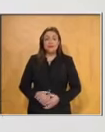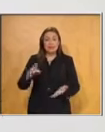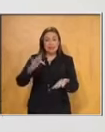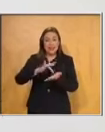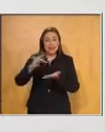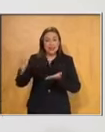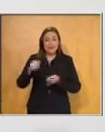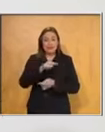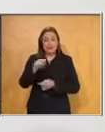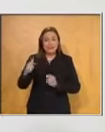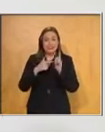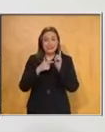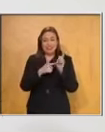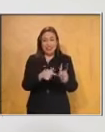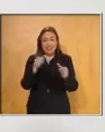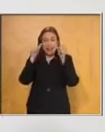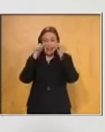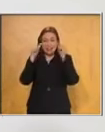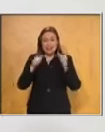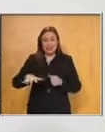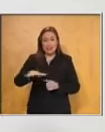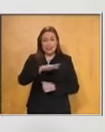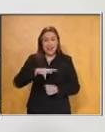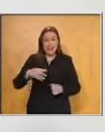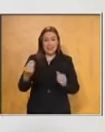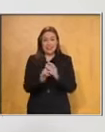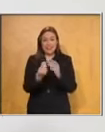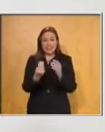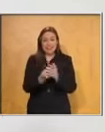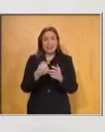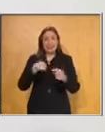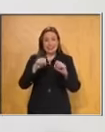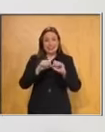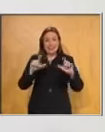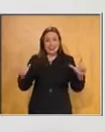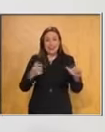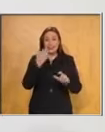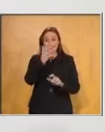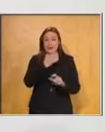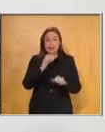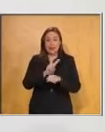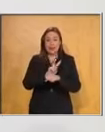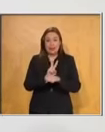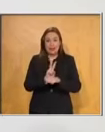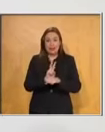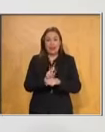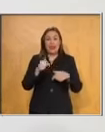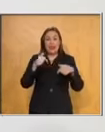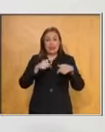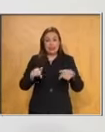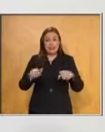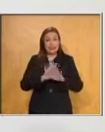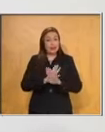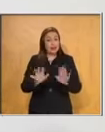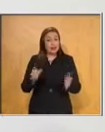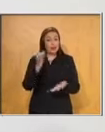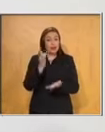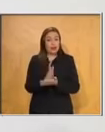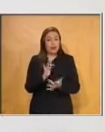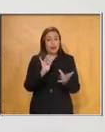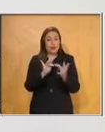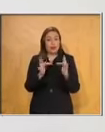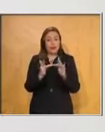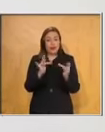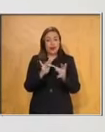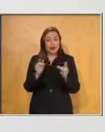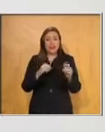Gracias por continuar al pendiente de las clases a través de Escuela TV, en este momento solamente por las redes sociales de Canal